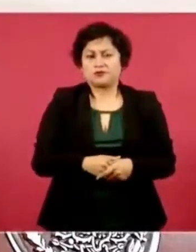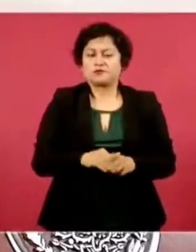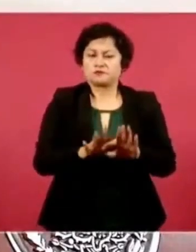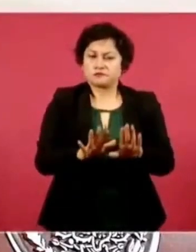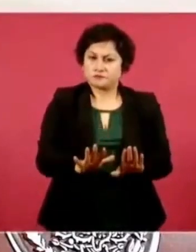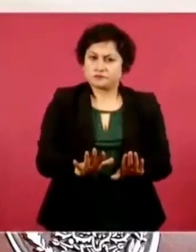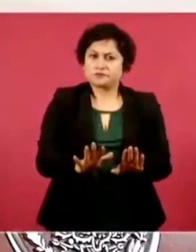esperar